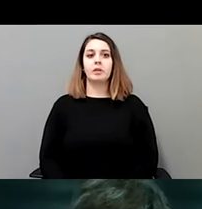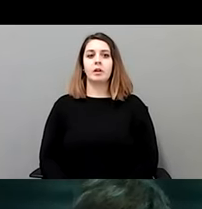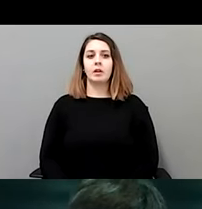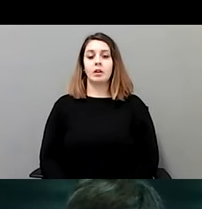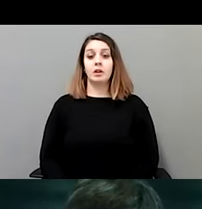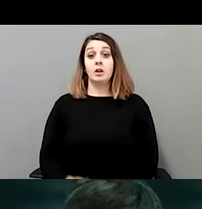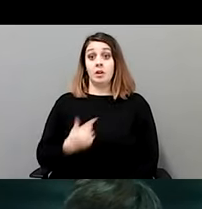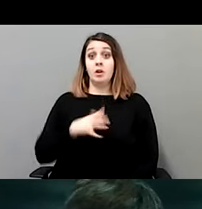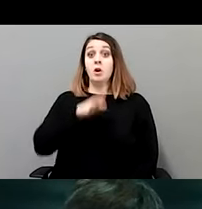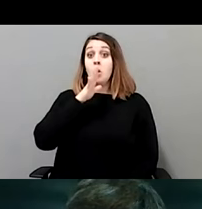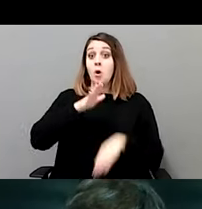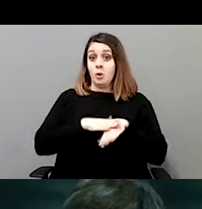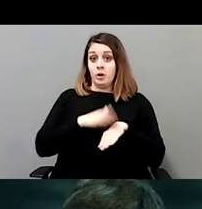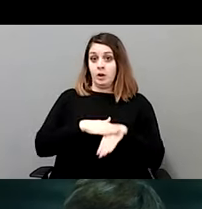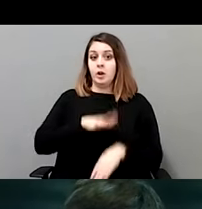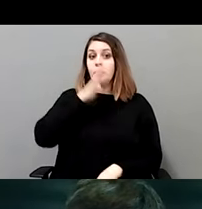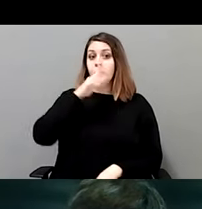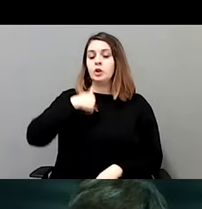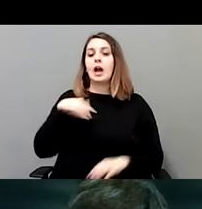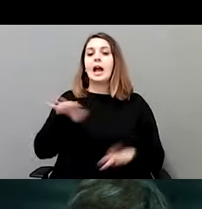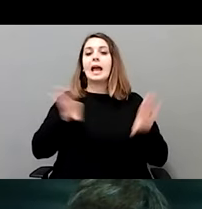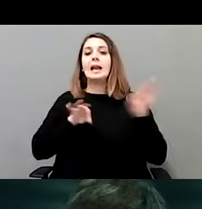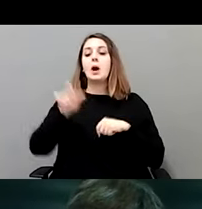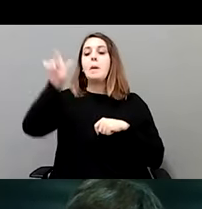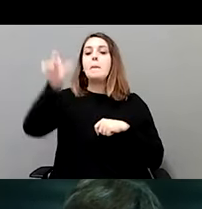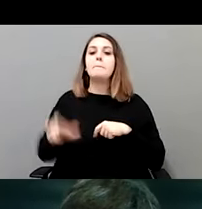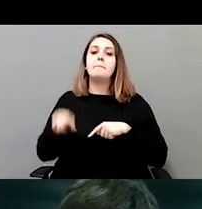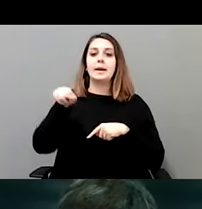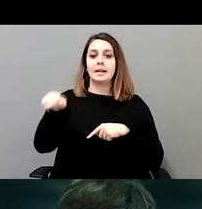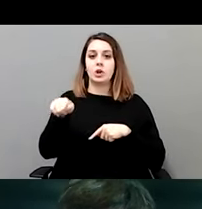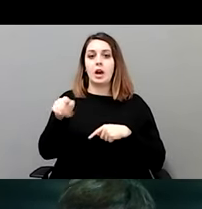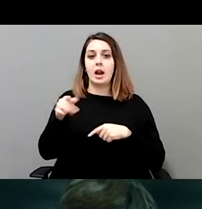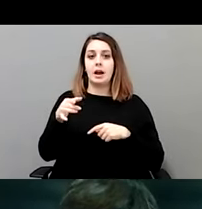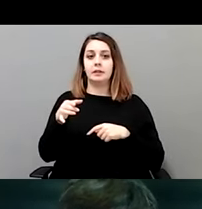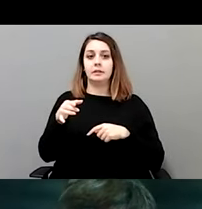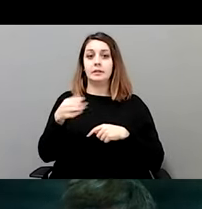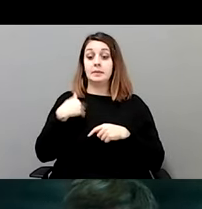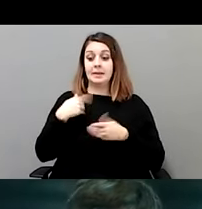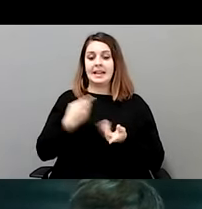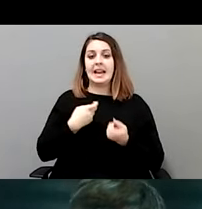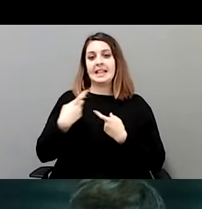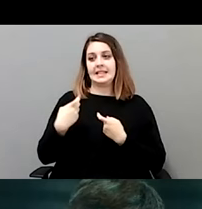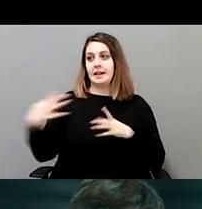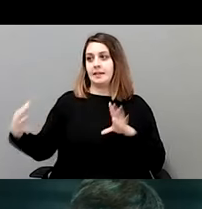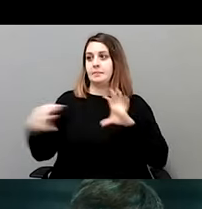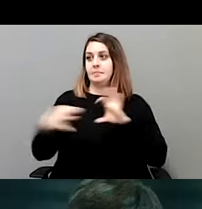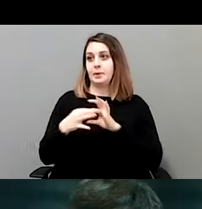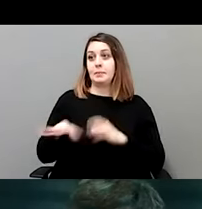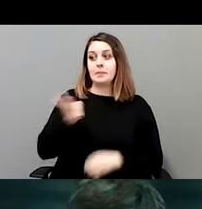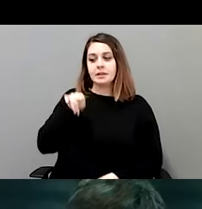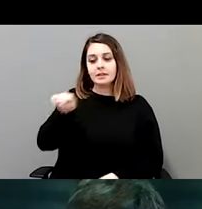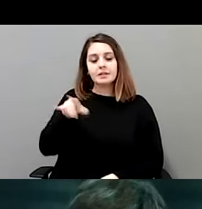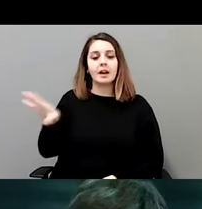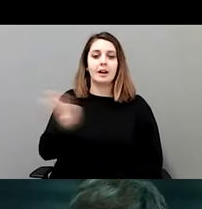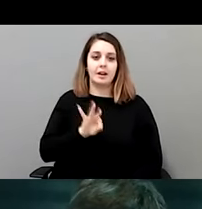¿Por qué? Porque yo elegía la persona más acorde con mis necesidades. Hice